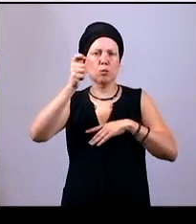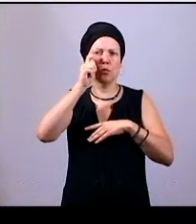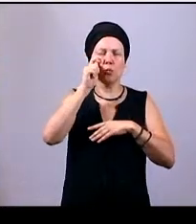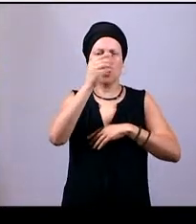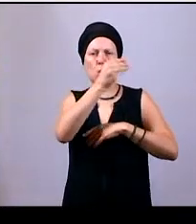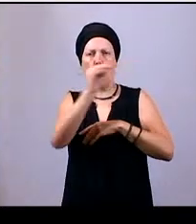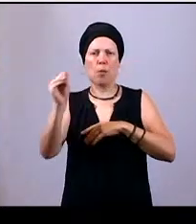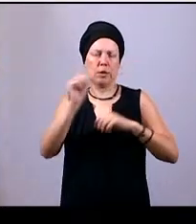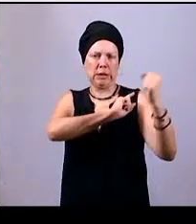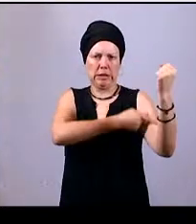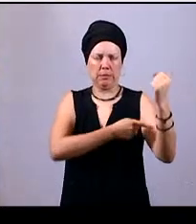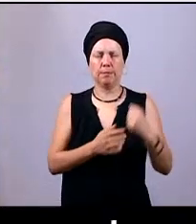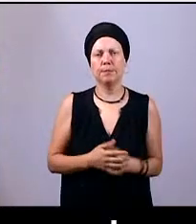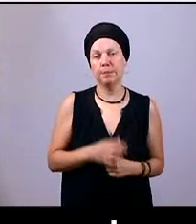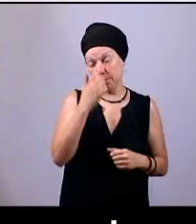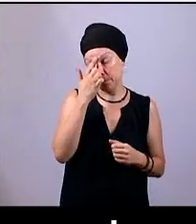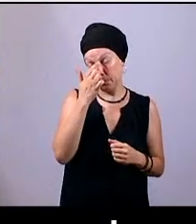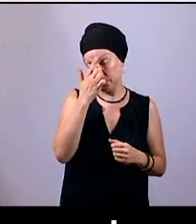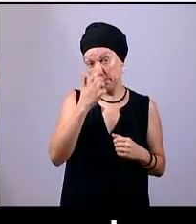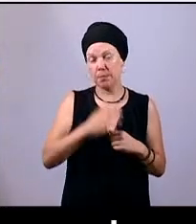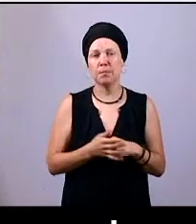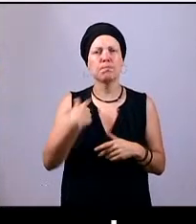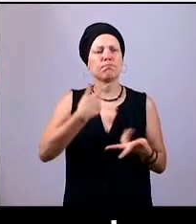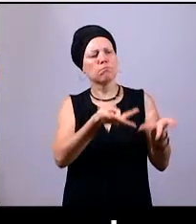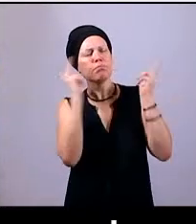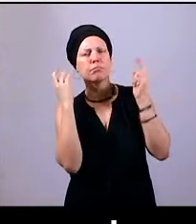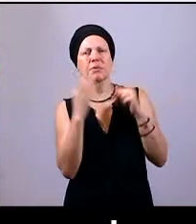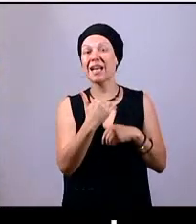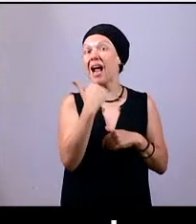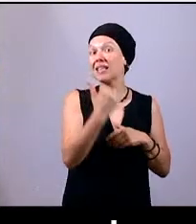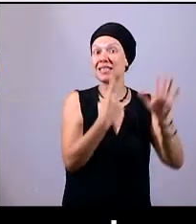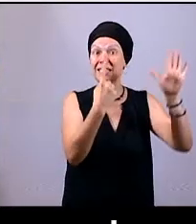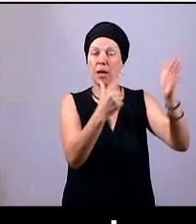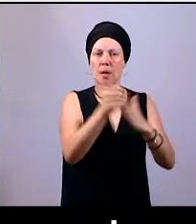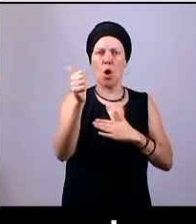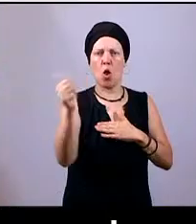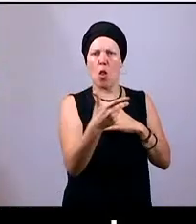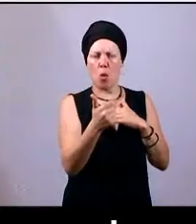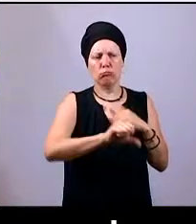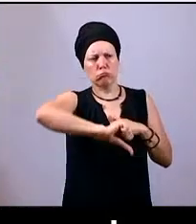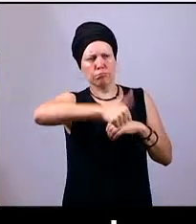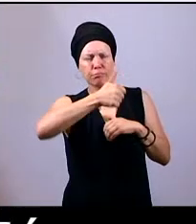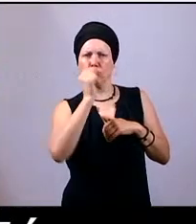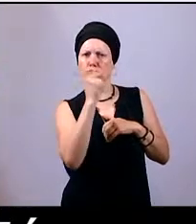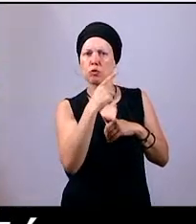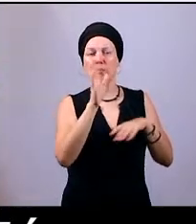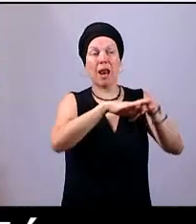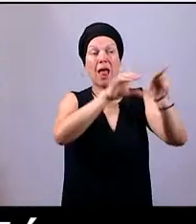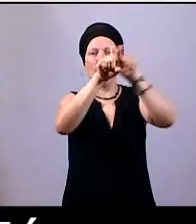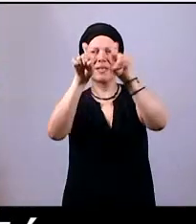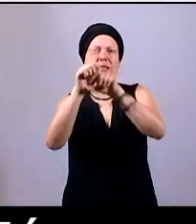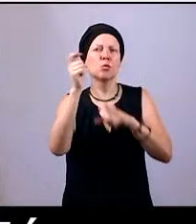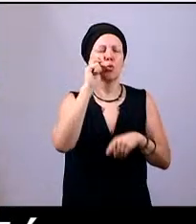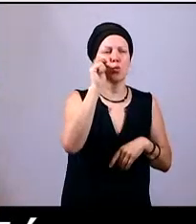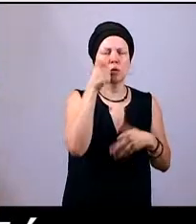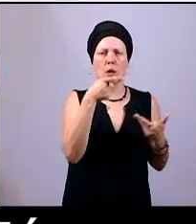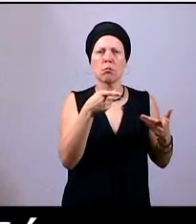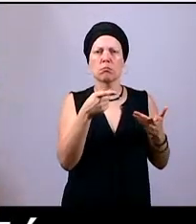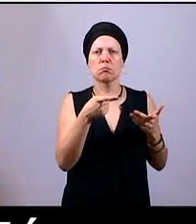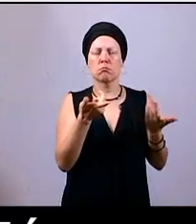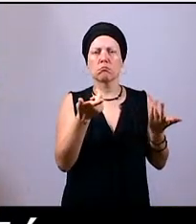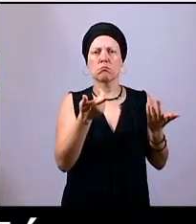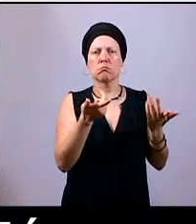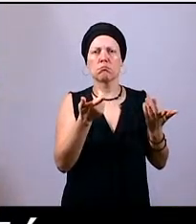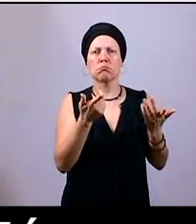y Deportes. Por un lado, hemos autorizado casi 6 millones de euros en ayudas para que las empresas turísticas mejoren su